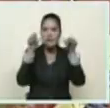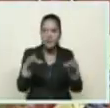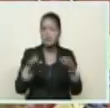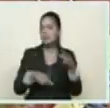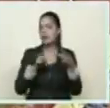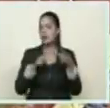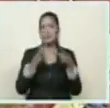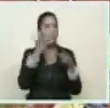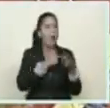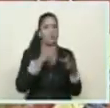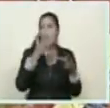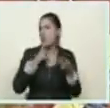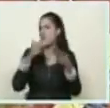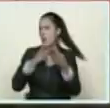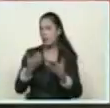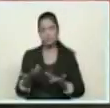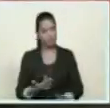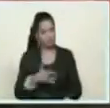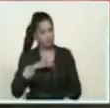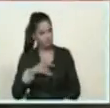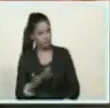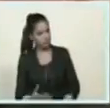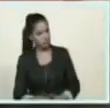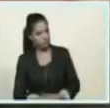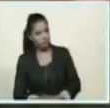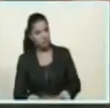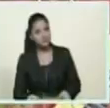el volante vaya ficha del volante